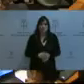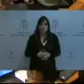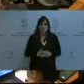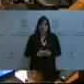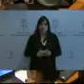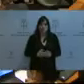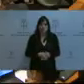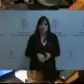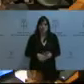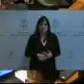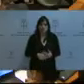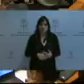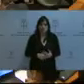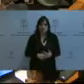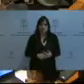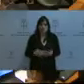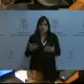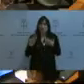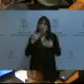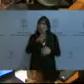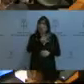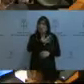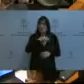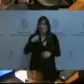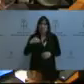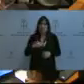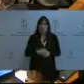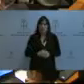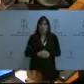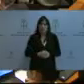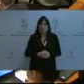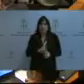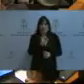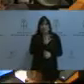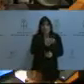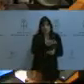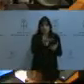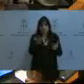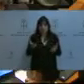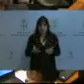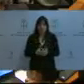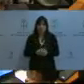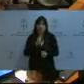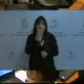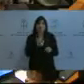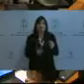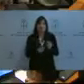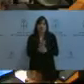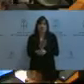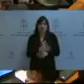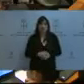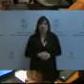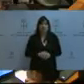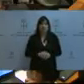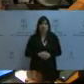Gracias, señor presidente. Señorías, buenos días. Pues mire,